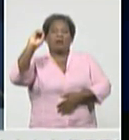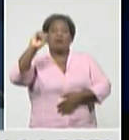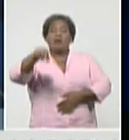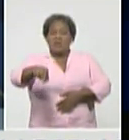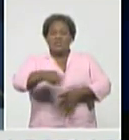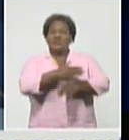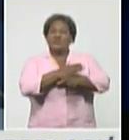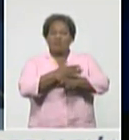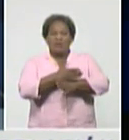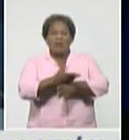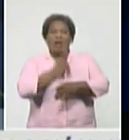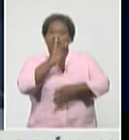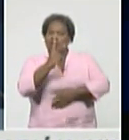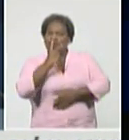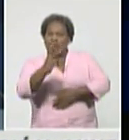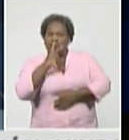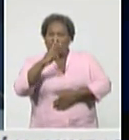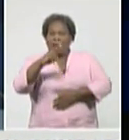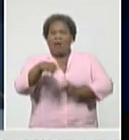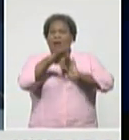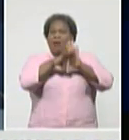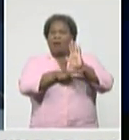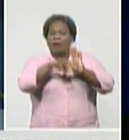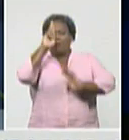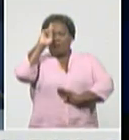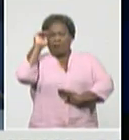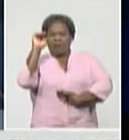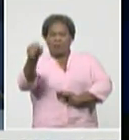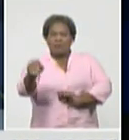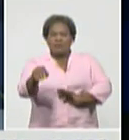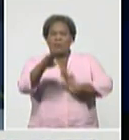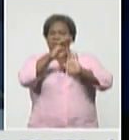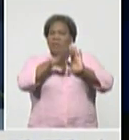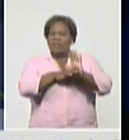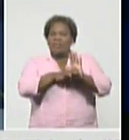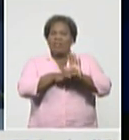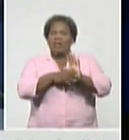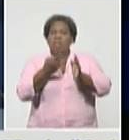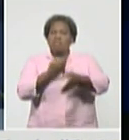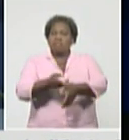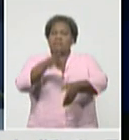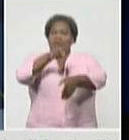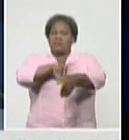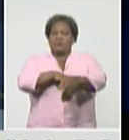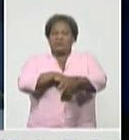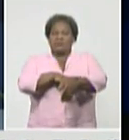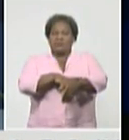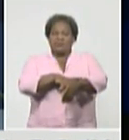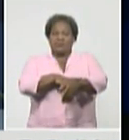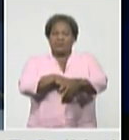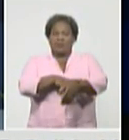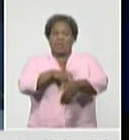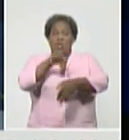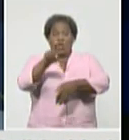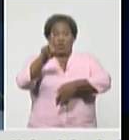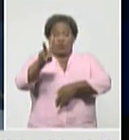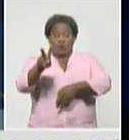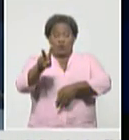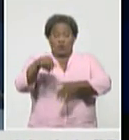tratamientos, las medidas de ingreso, las medidas de prevención. 12 días sin